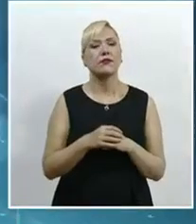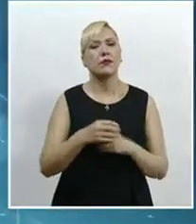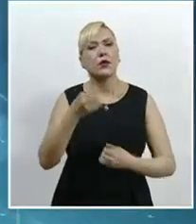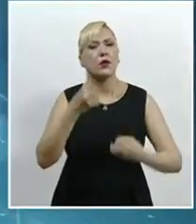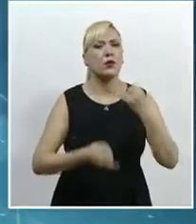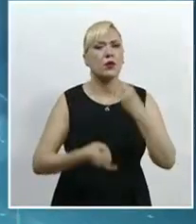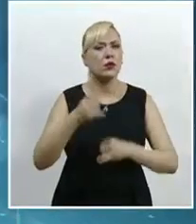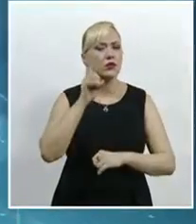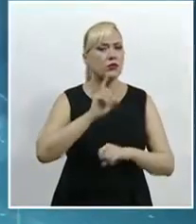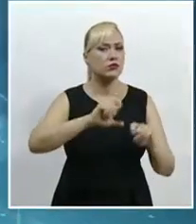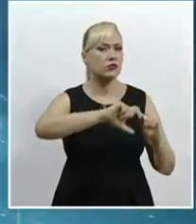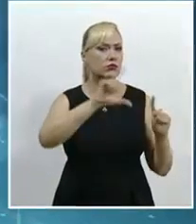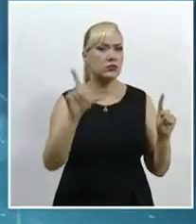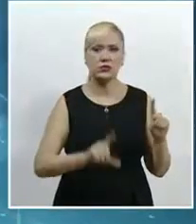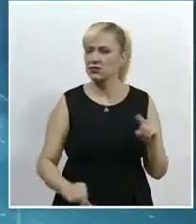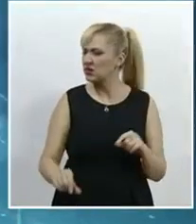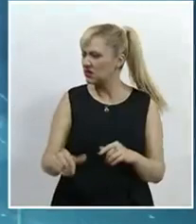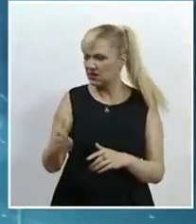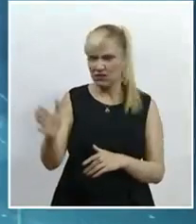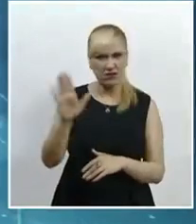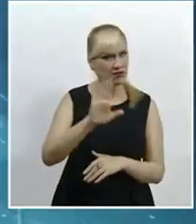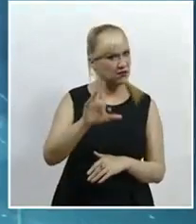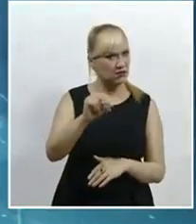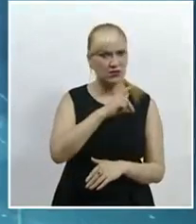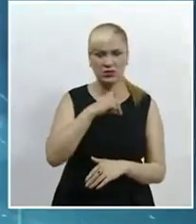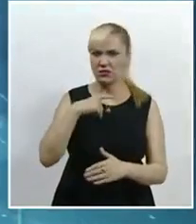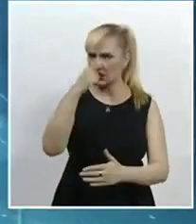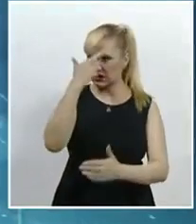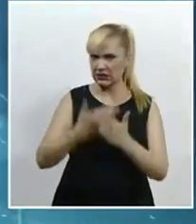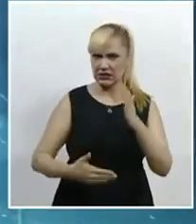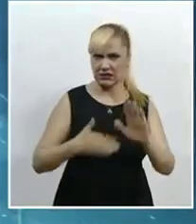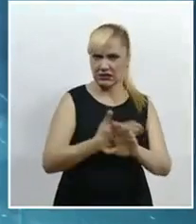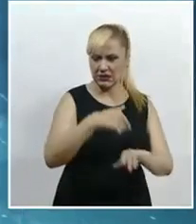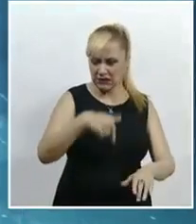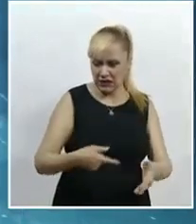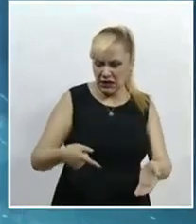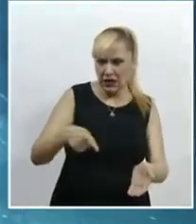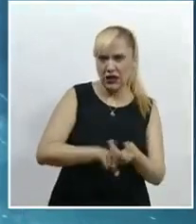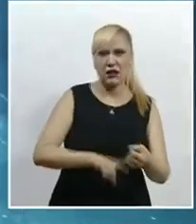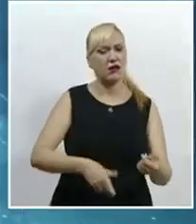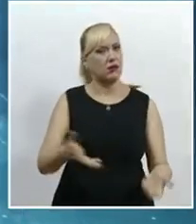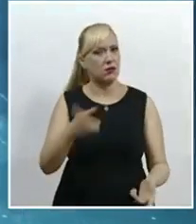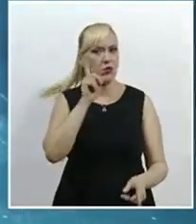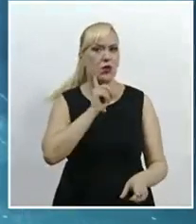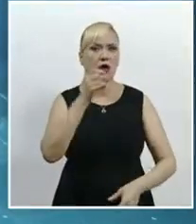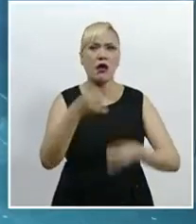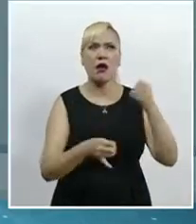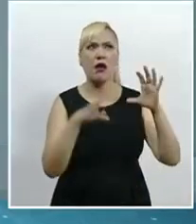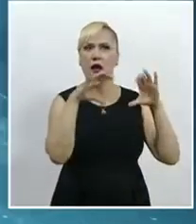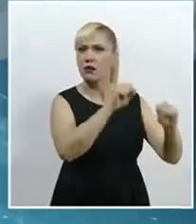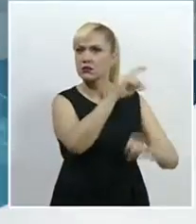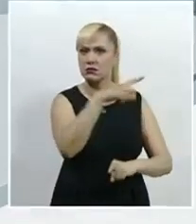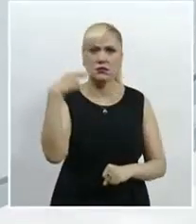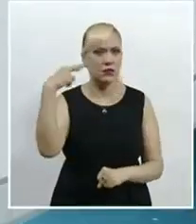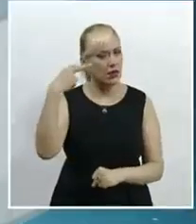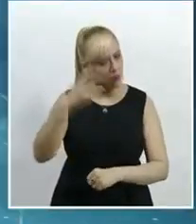Juzgadoras federales condenan violencia institucional y demandan proceso justo para jueza detenida en Veracruz.